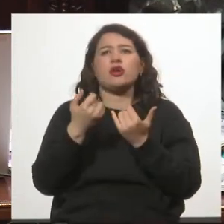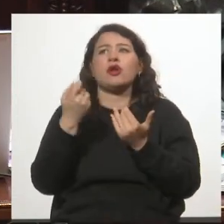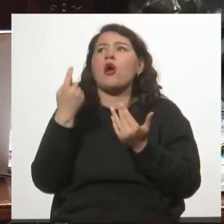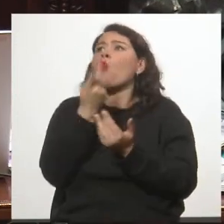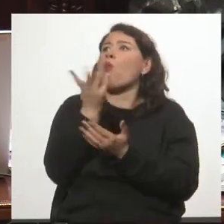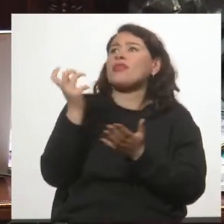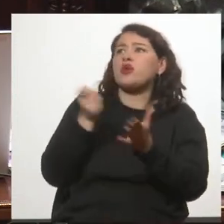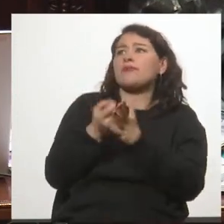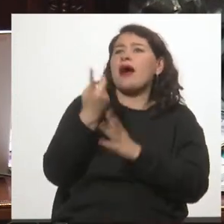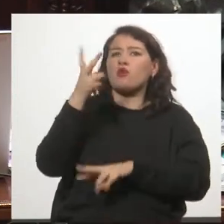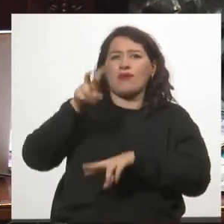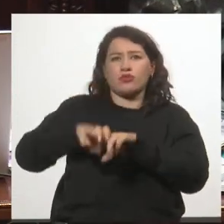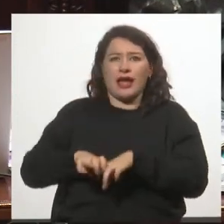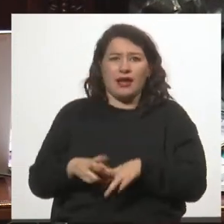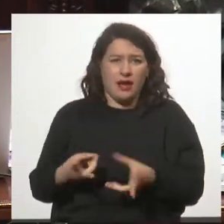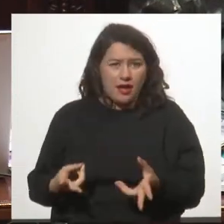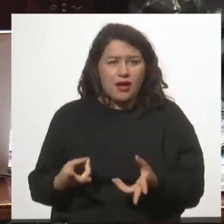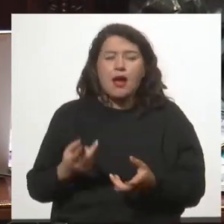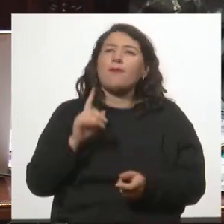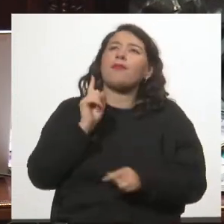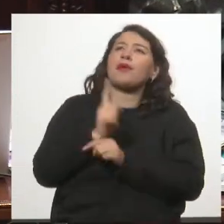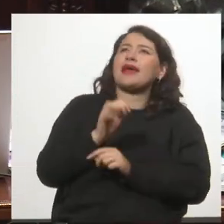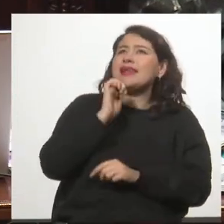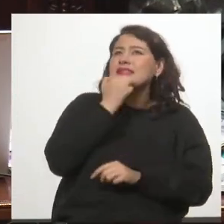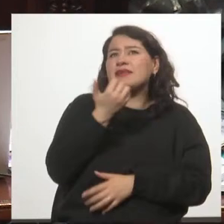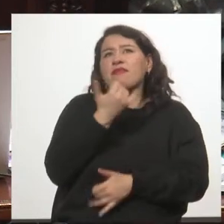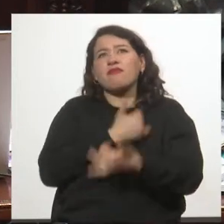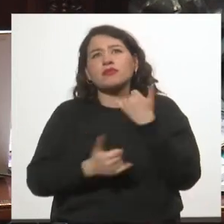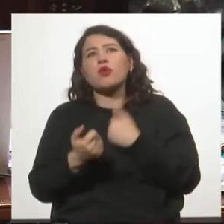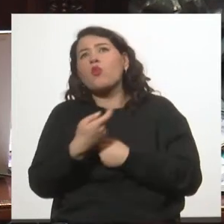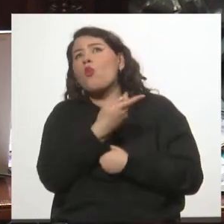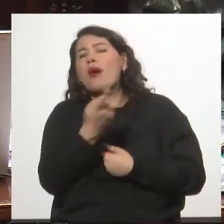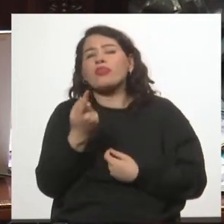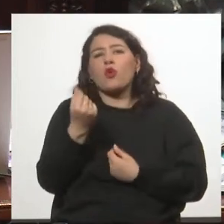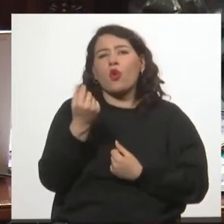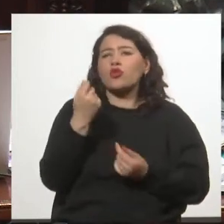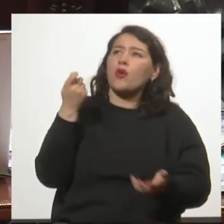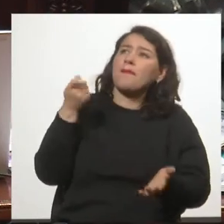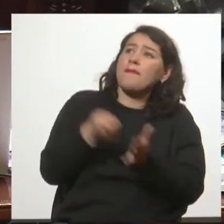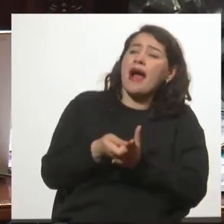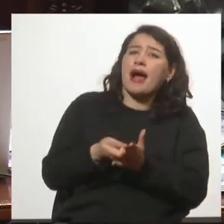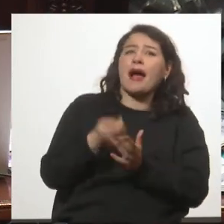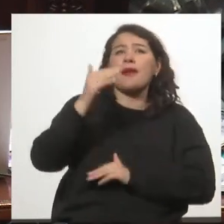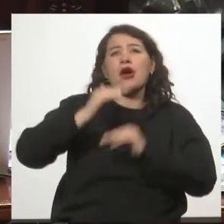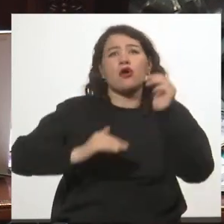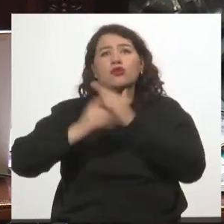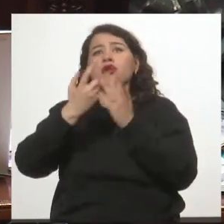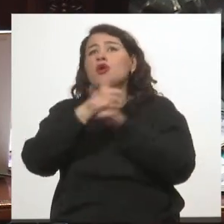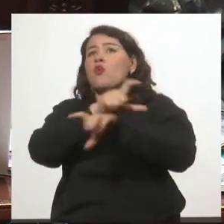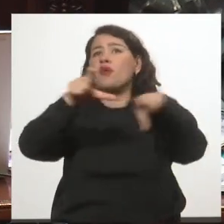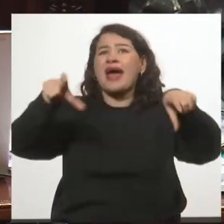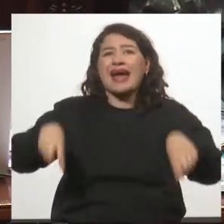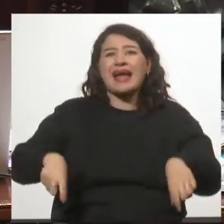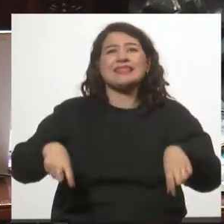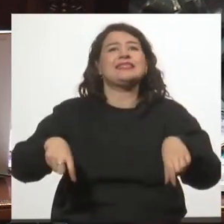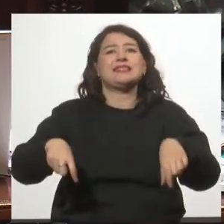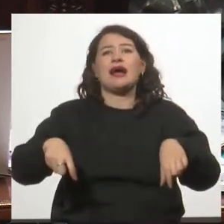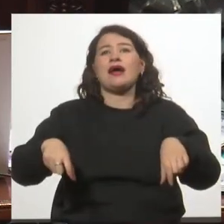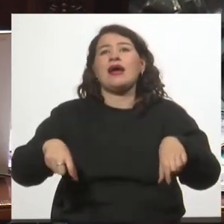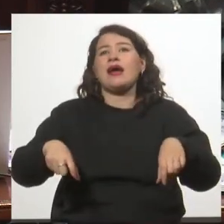porque había que establecer en reserva el costo los recursos designados para construir una canchita de